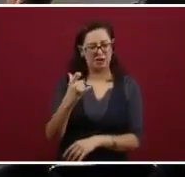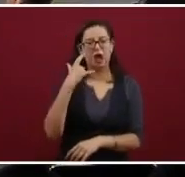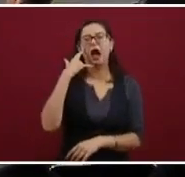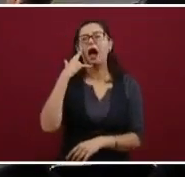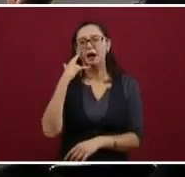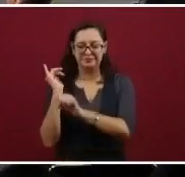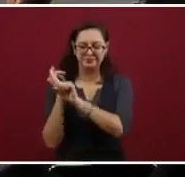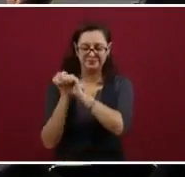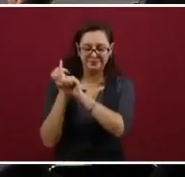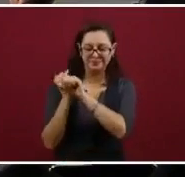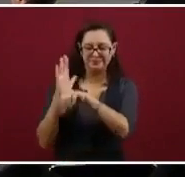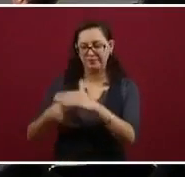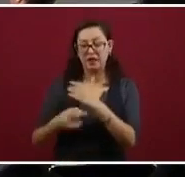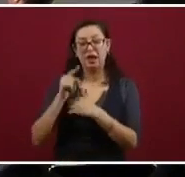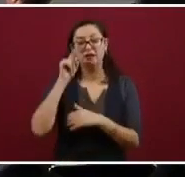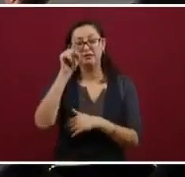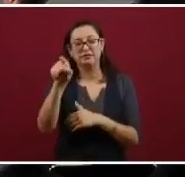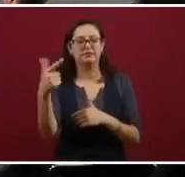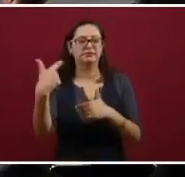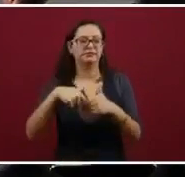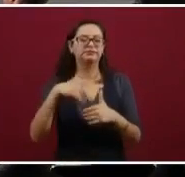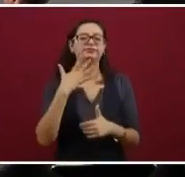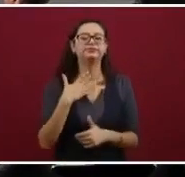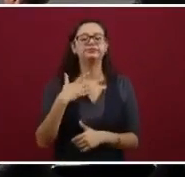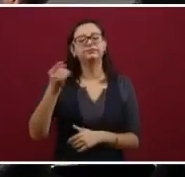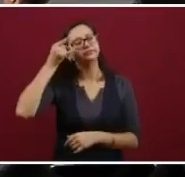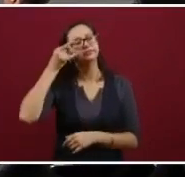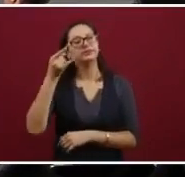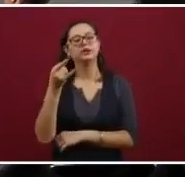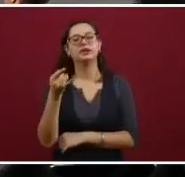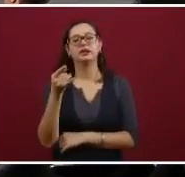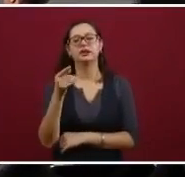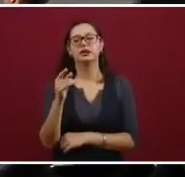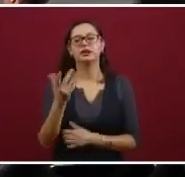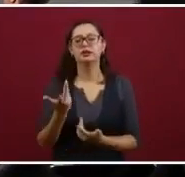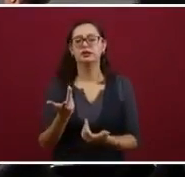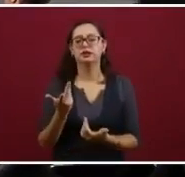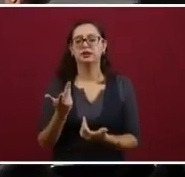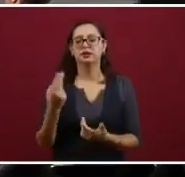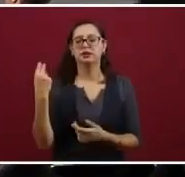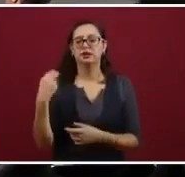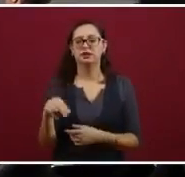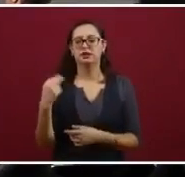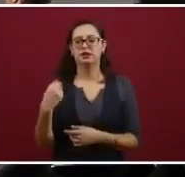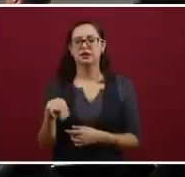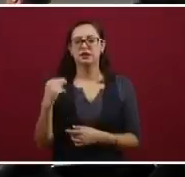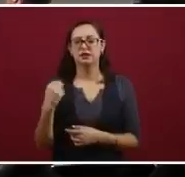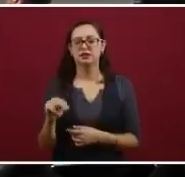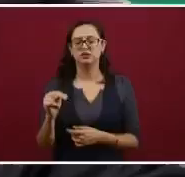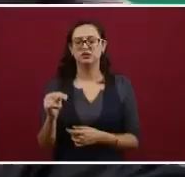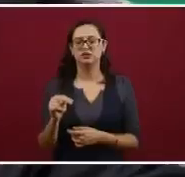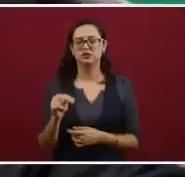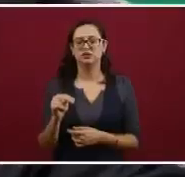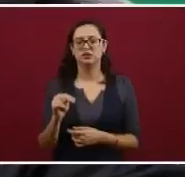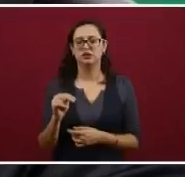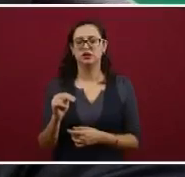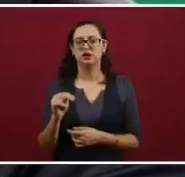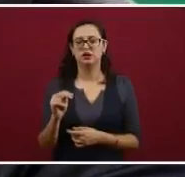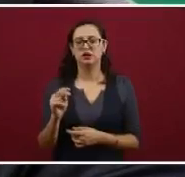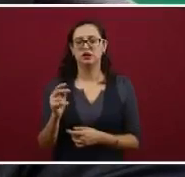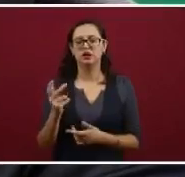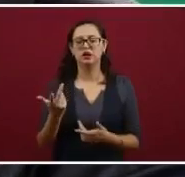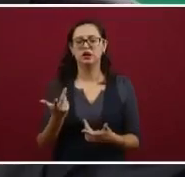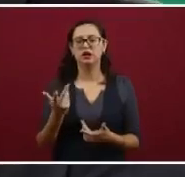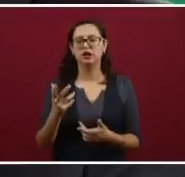en Champotón, Campeche, la gasolinera opera bajo el nombre, la razón social de Combustibles